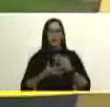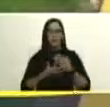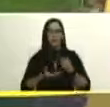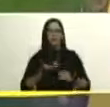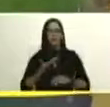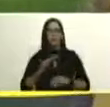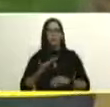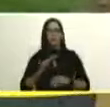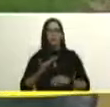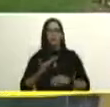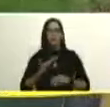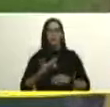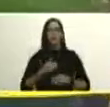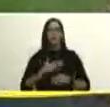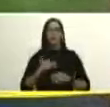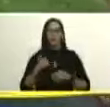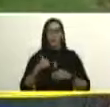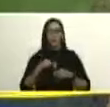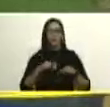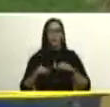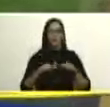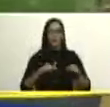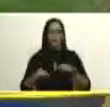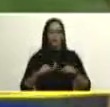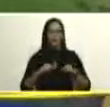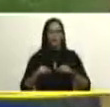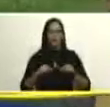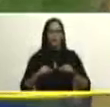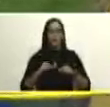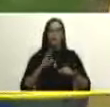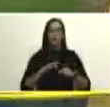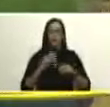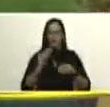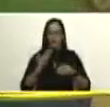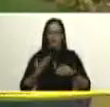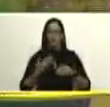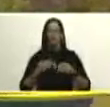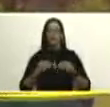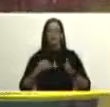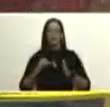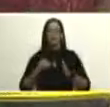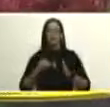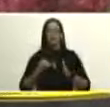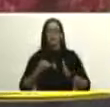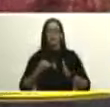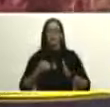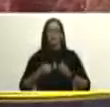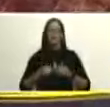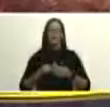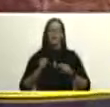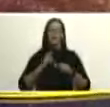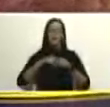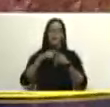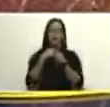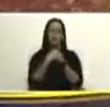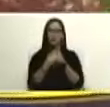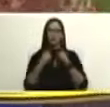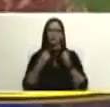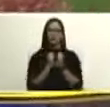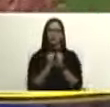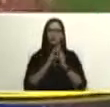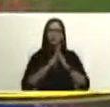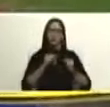el director, el compañero José Martínez, que está al frente de esta institución y que ha sido el gran articulador con todos